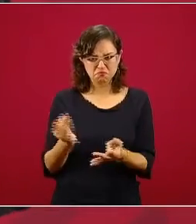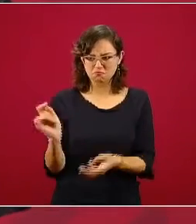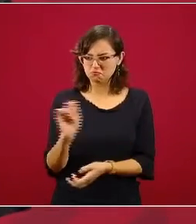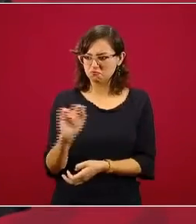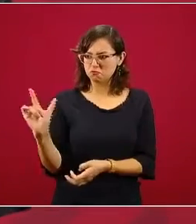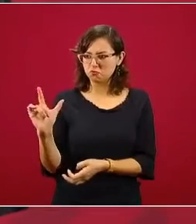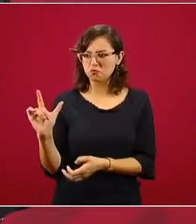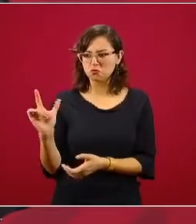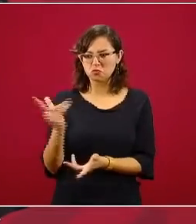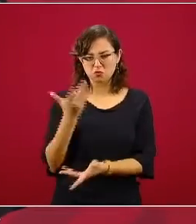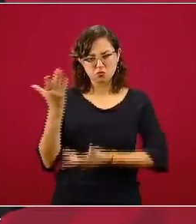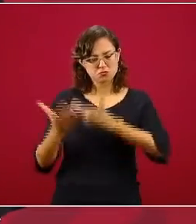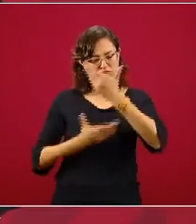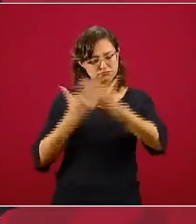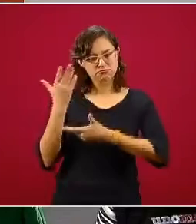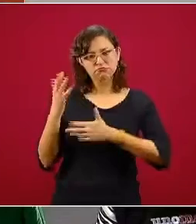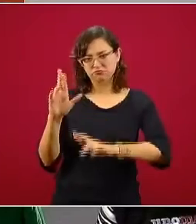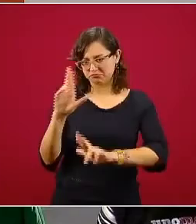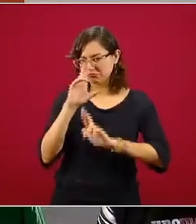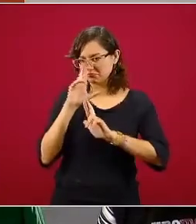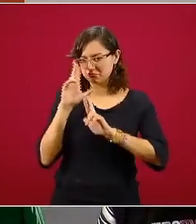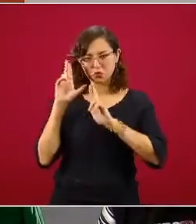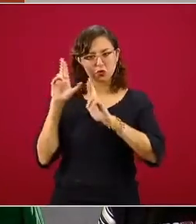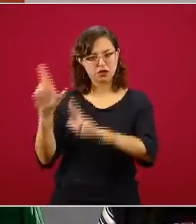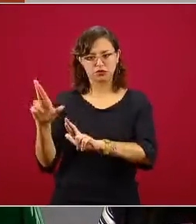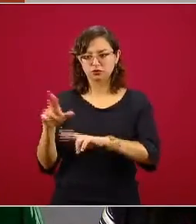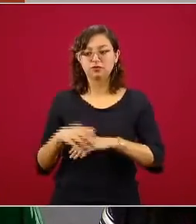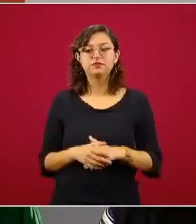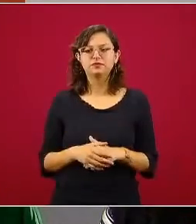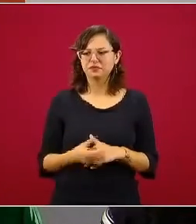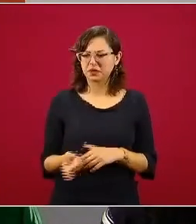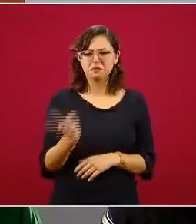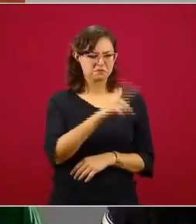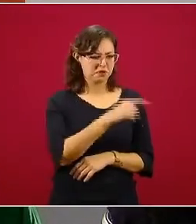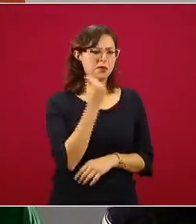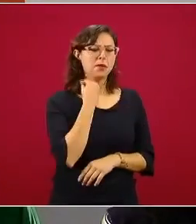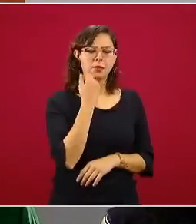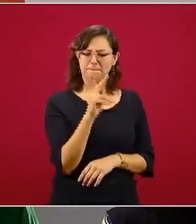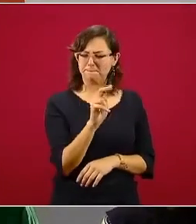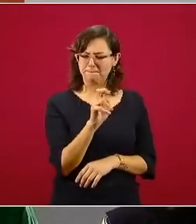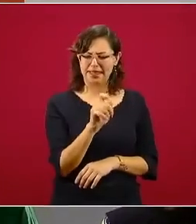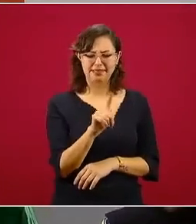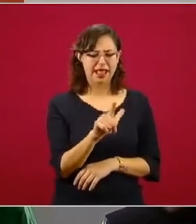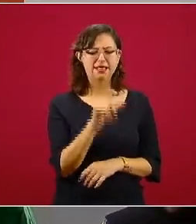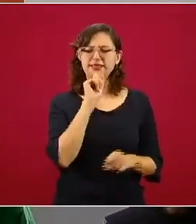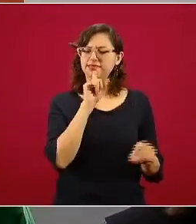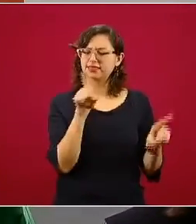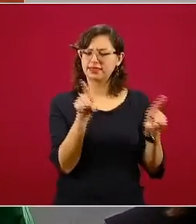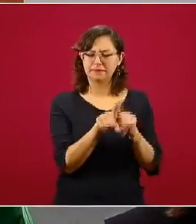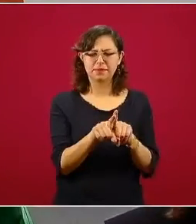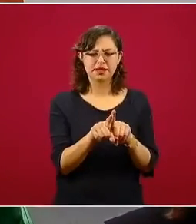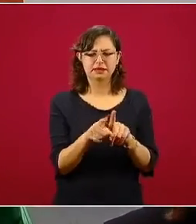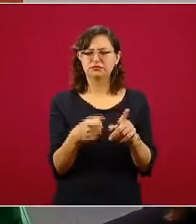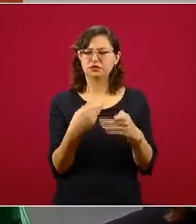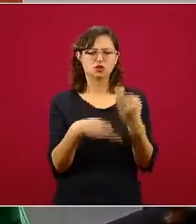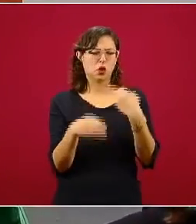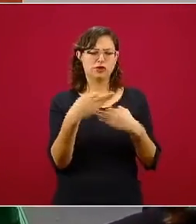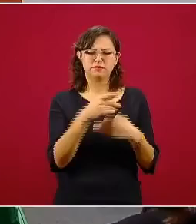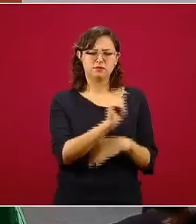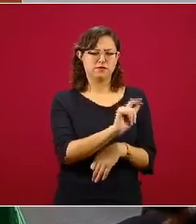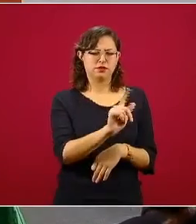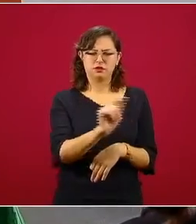que merecen todo nuestro respeto, y lo mismo los abogados penalistas y de todas las